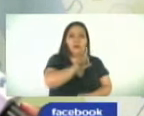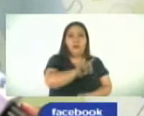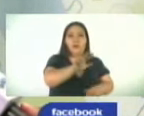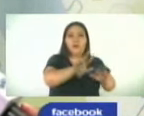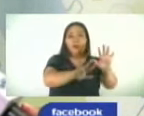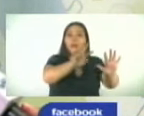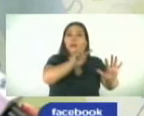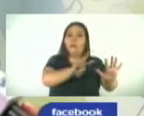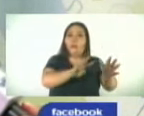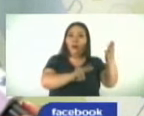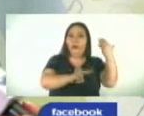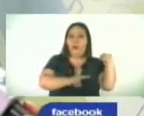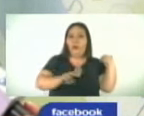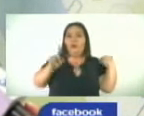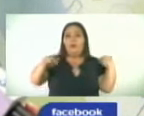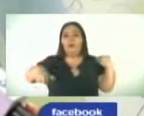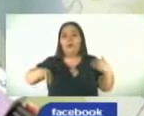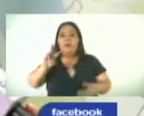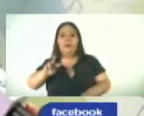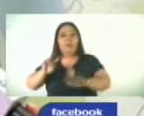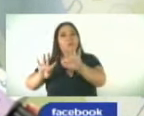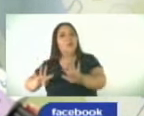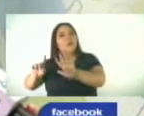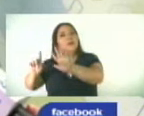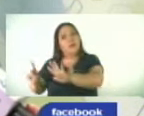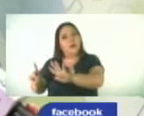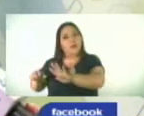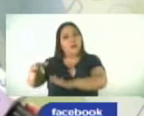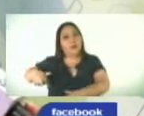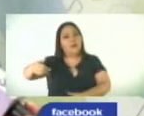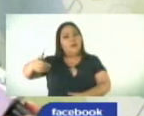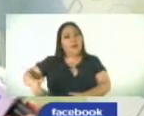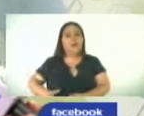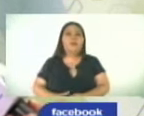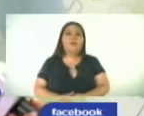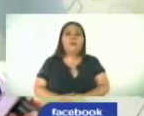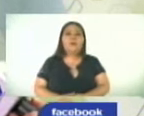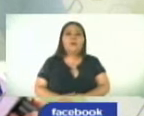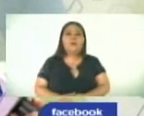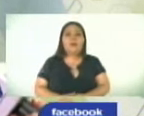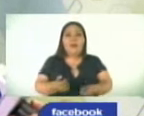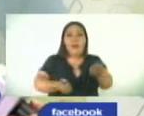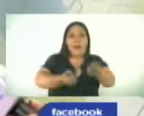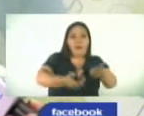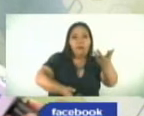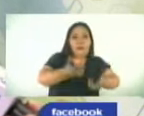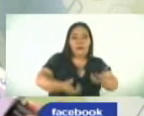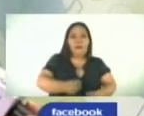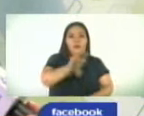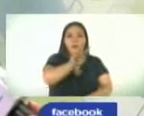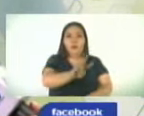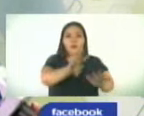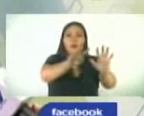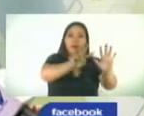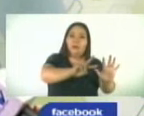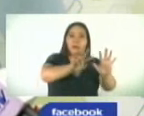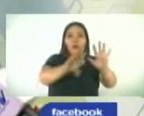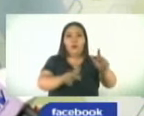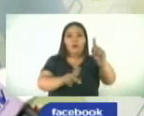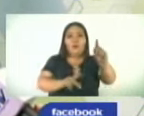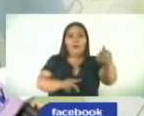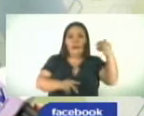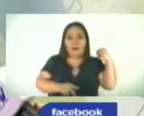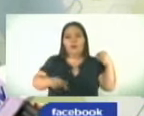en el 23, 296 en el 2024, vehículos 278 en el